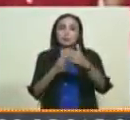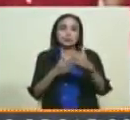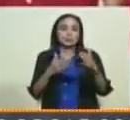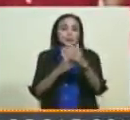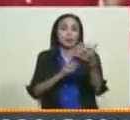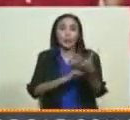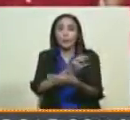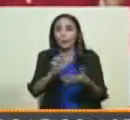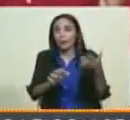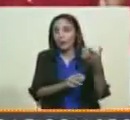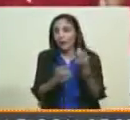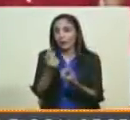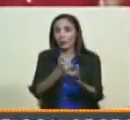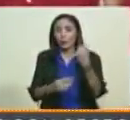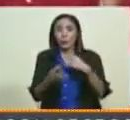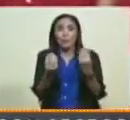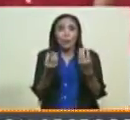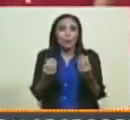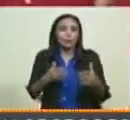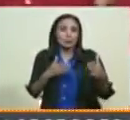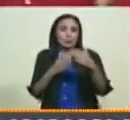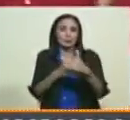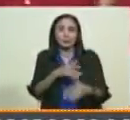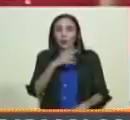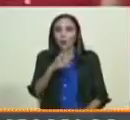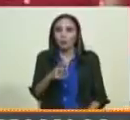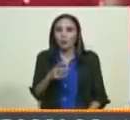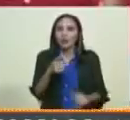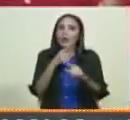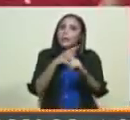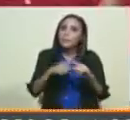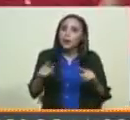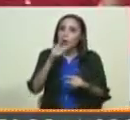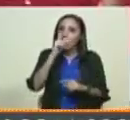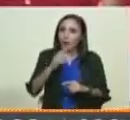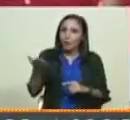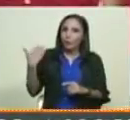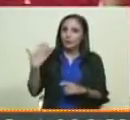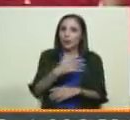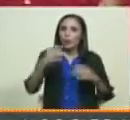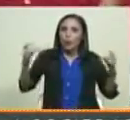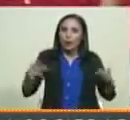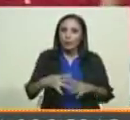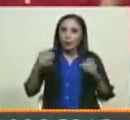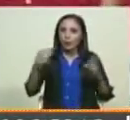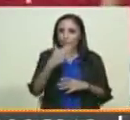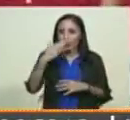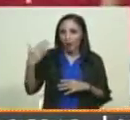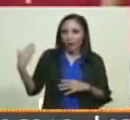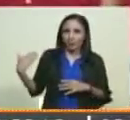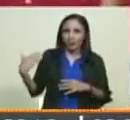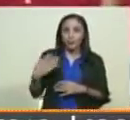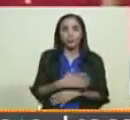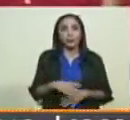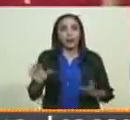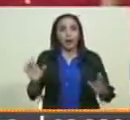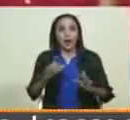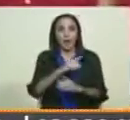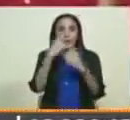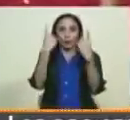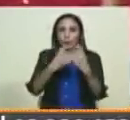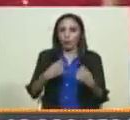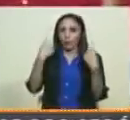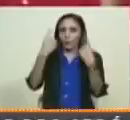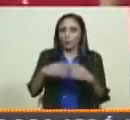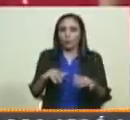muchas. Pero como sucedió hace un año contra la guarimba, los periodistas me preguntaban lo